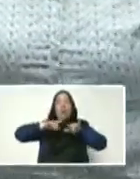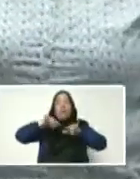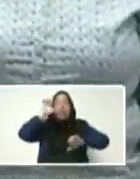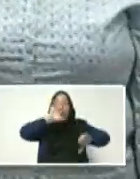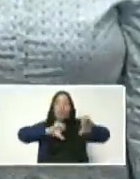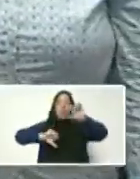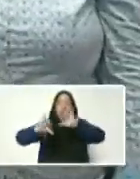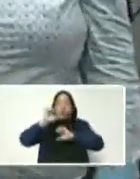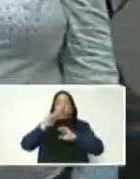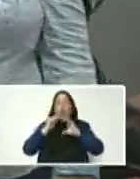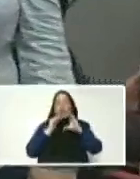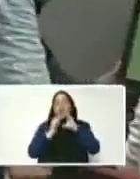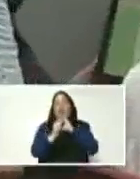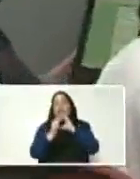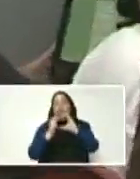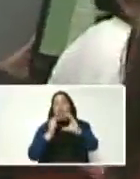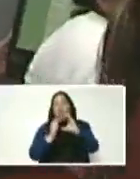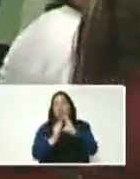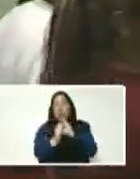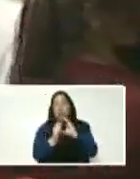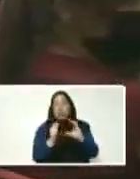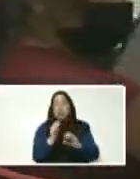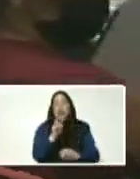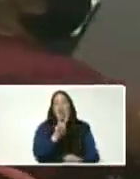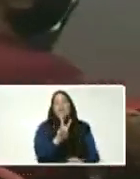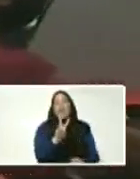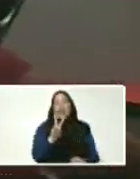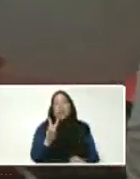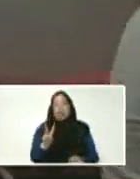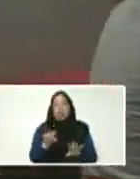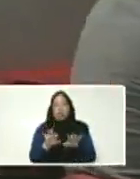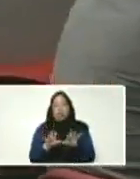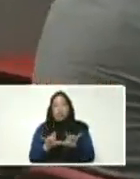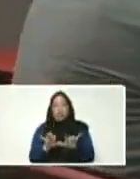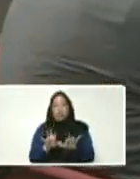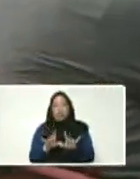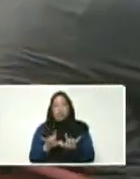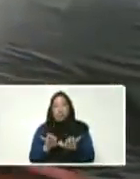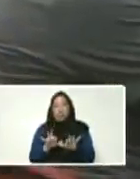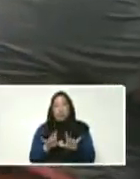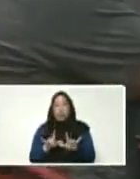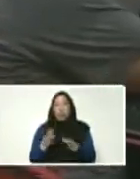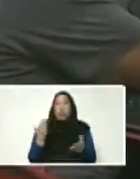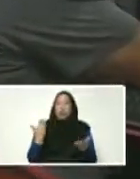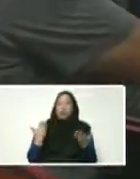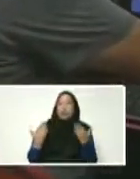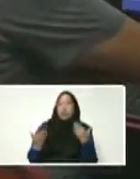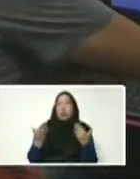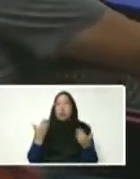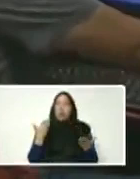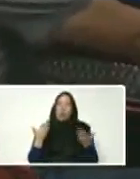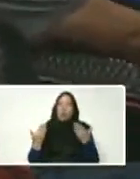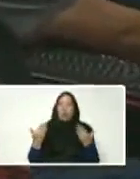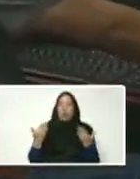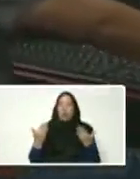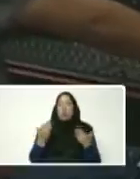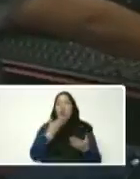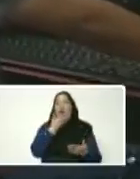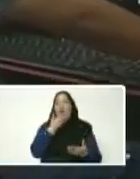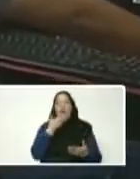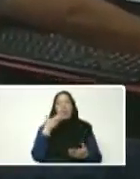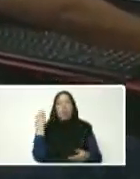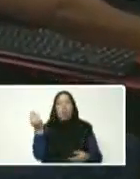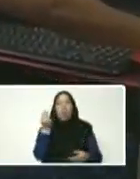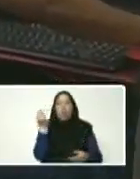y Telecomunicaciones, donde hay 22 computadoras ya al servicio de nuestra juventud,